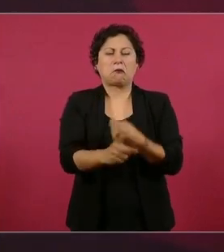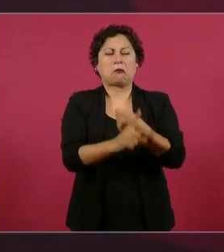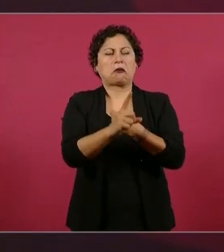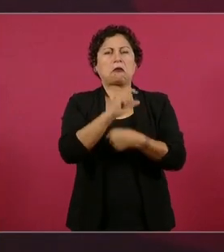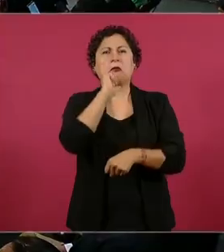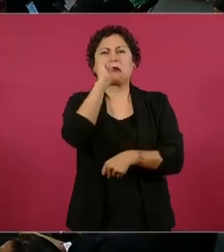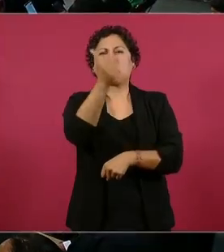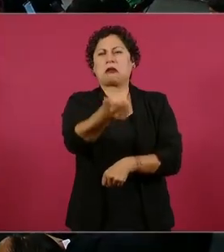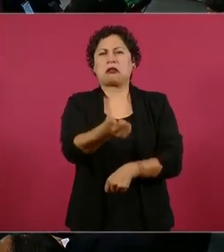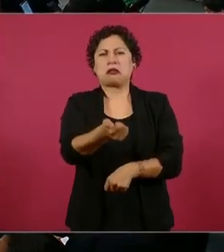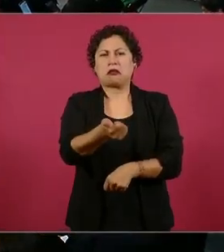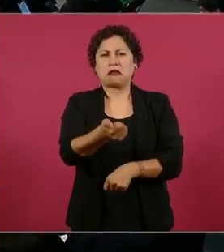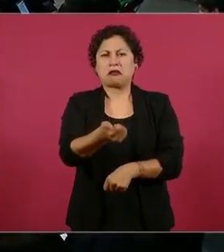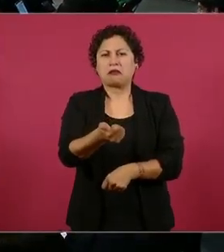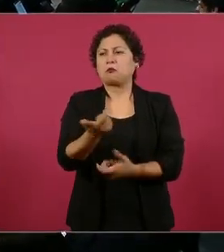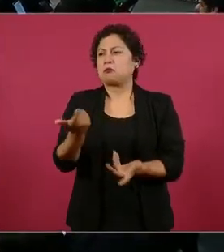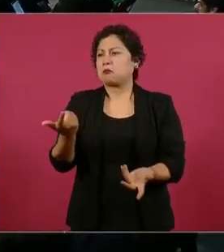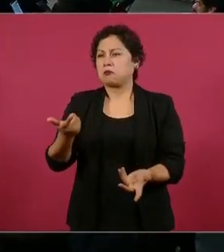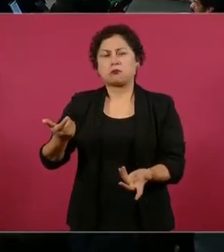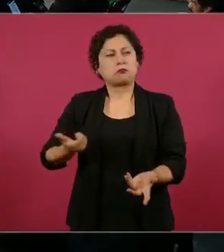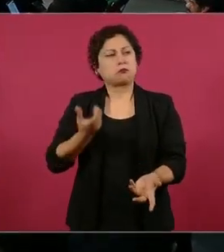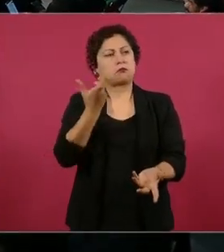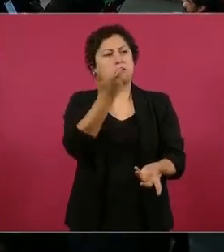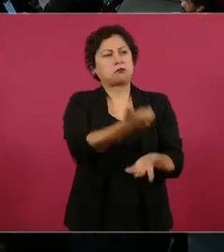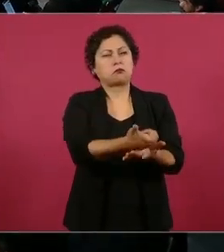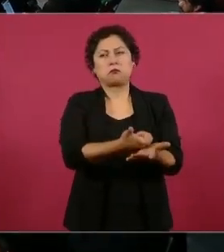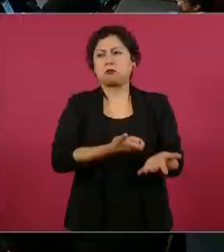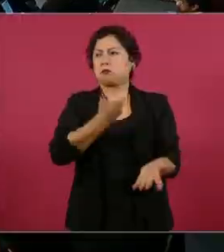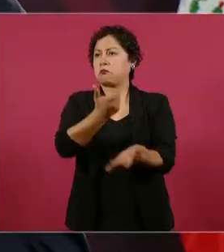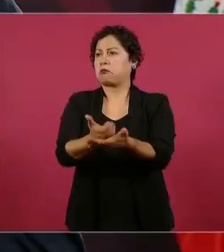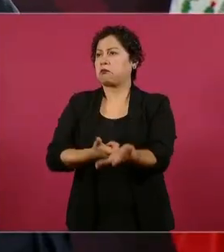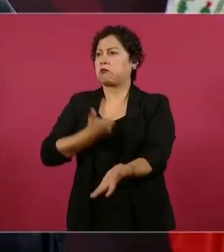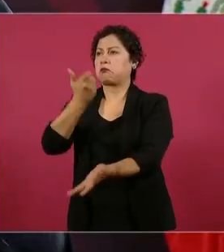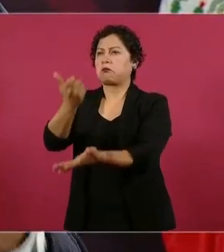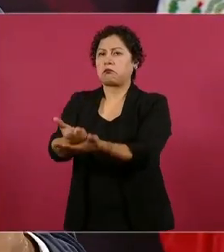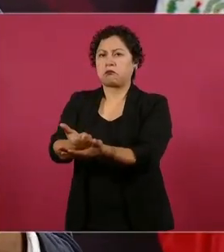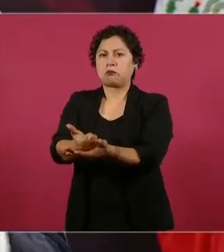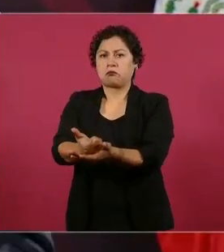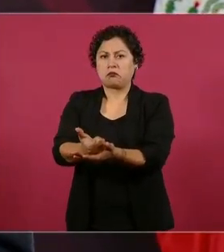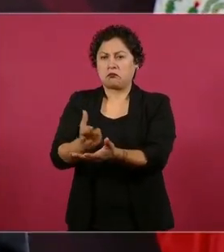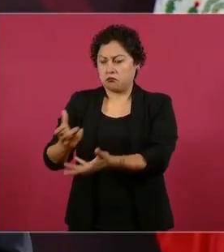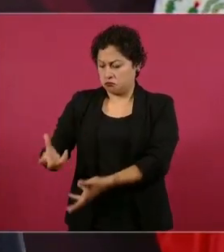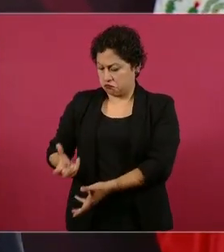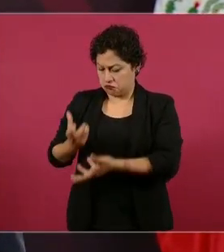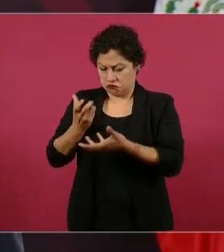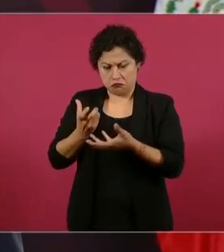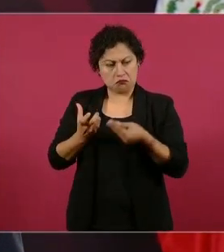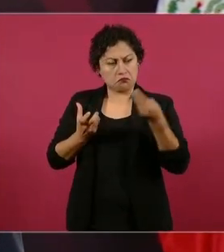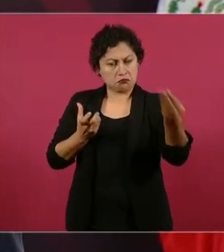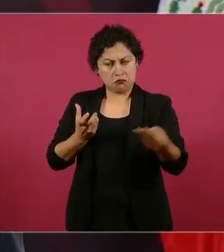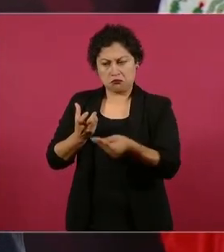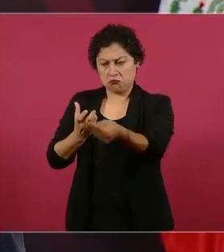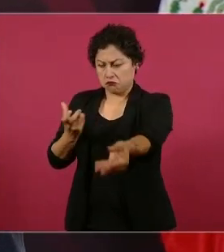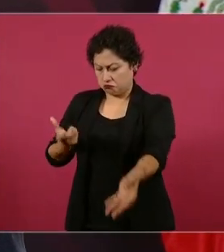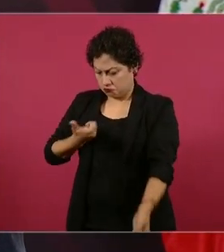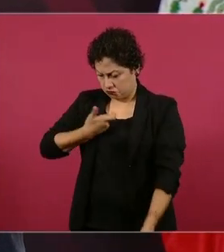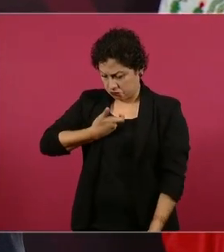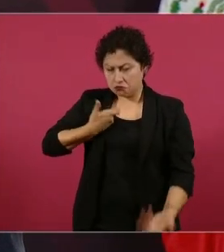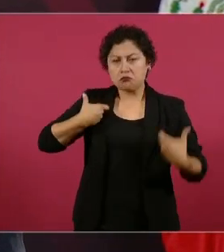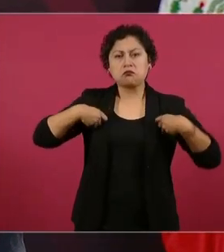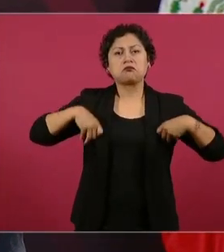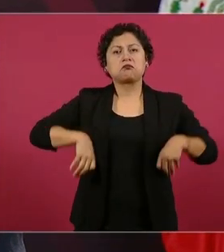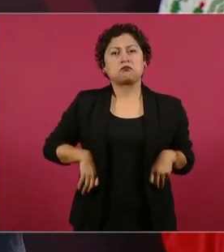te doy a ti, a ti, a ti, y me queda a mí el